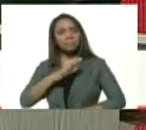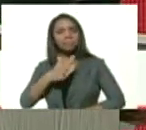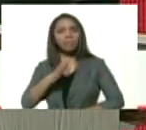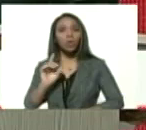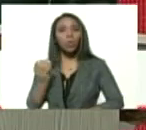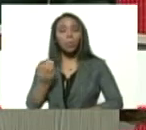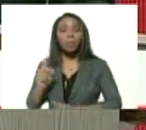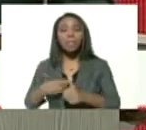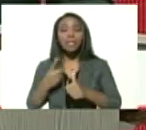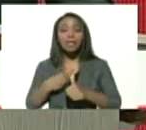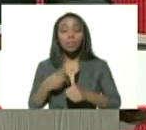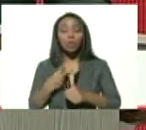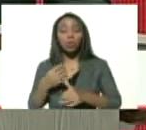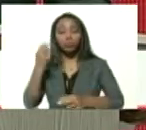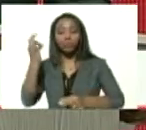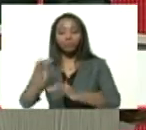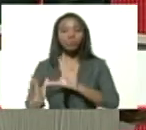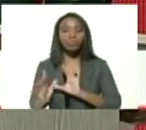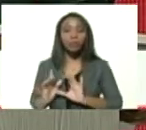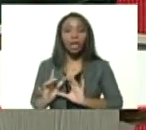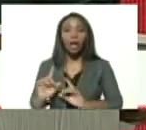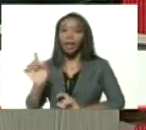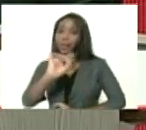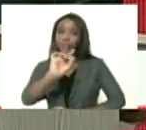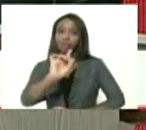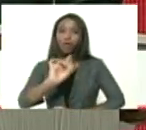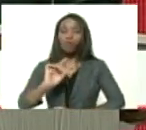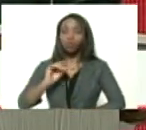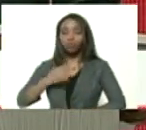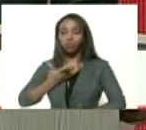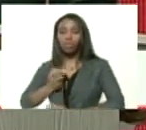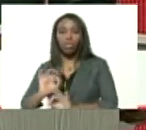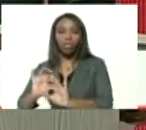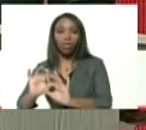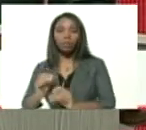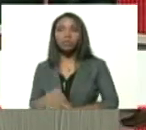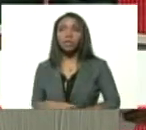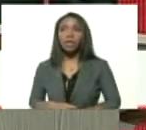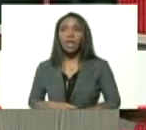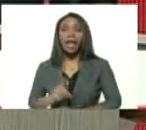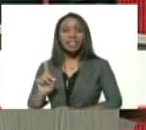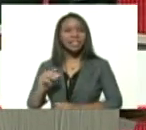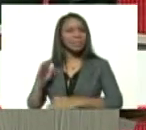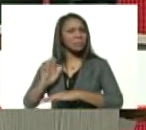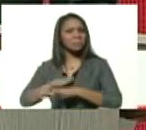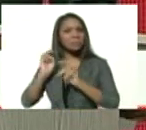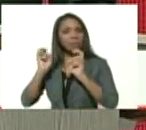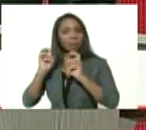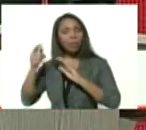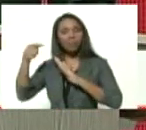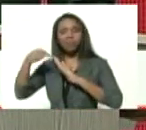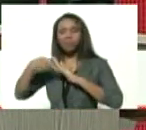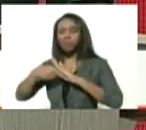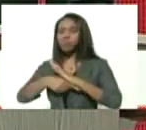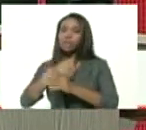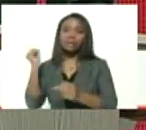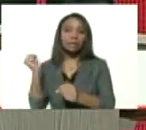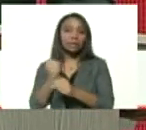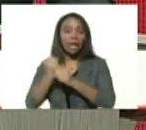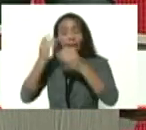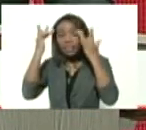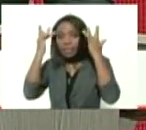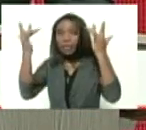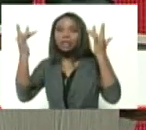principio fortuitos, pero que no lo fueron, que fueron producto de una profunda labor de